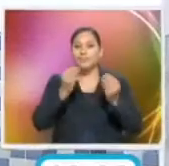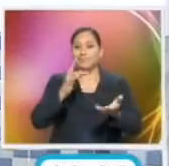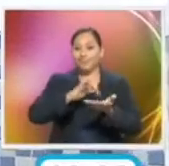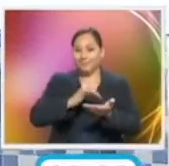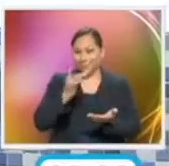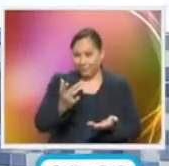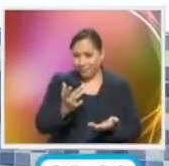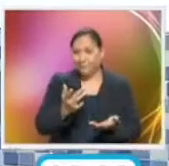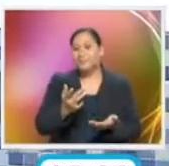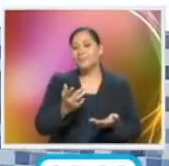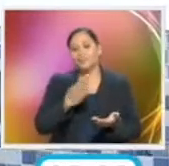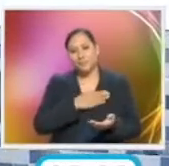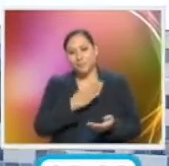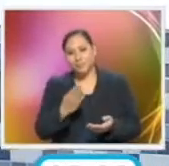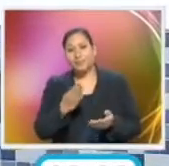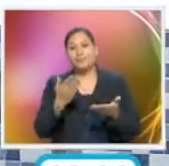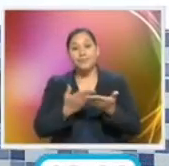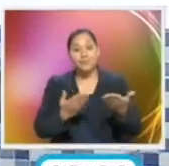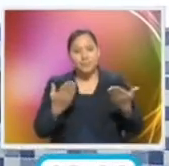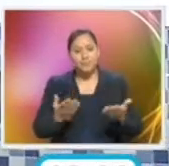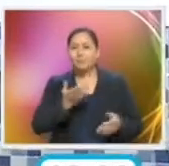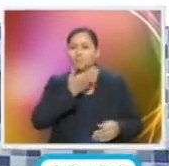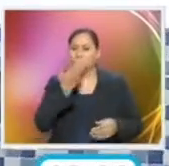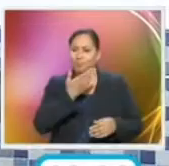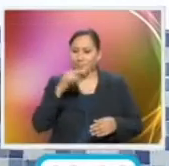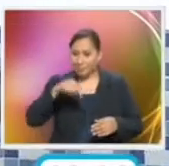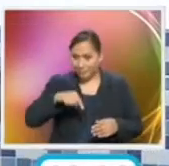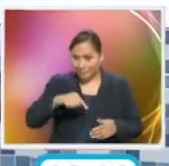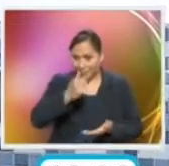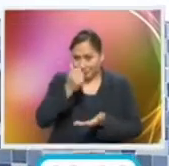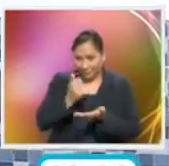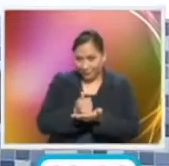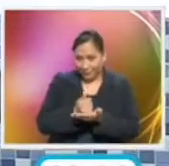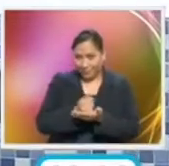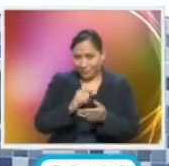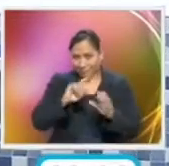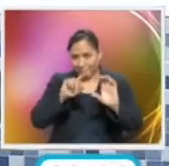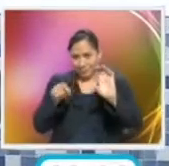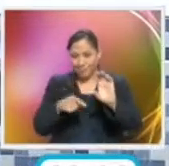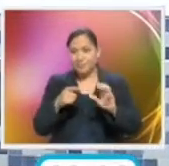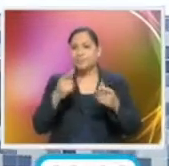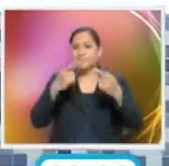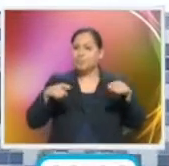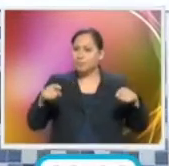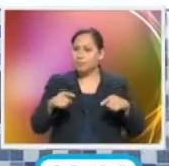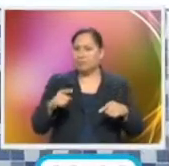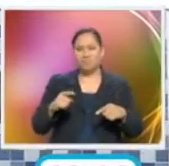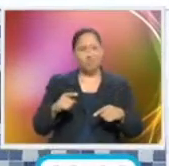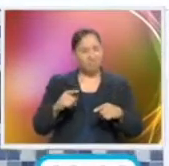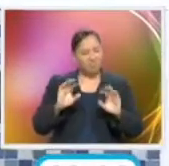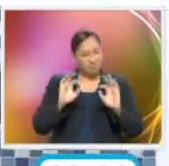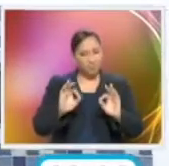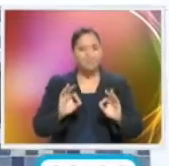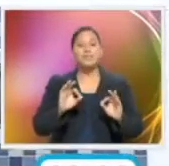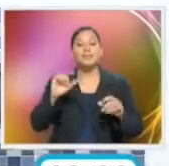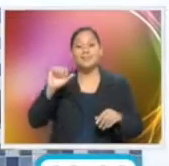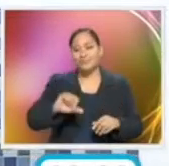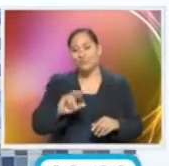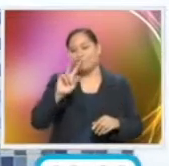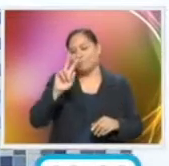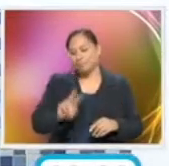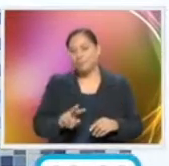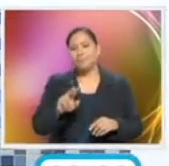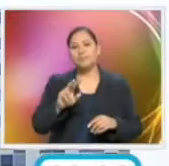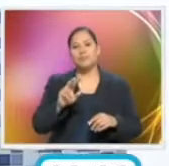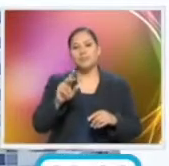Muchísimas gracias. Y bueno, ya se ha convertido en una tradición aquí en tus ciudades que tengamos músicos de primerísimo nivel, pero hoy